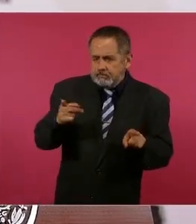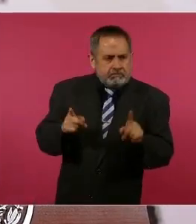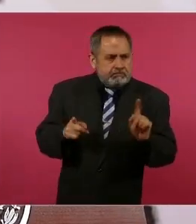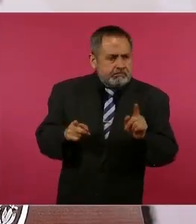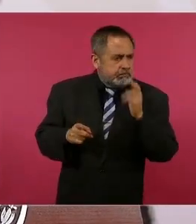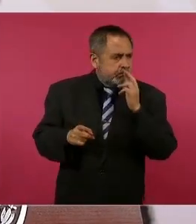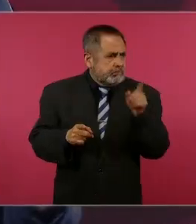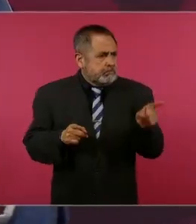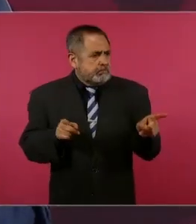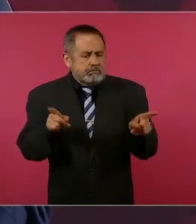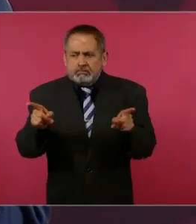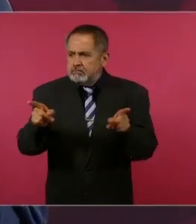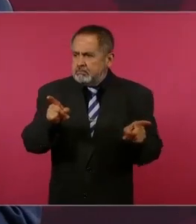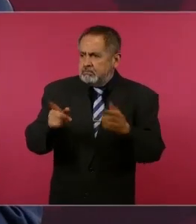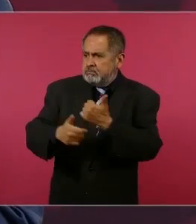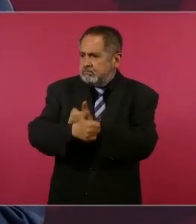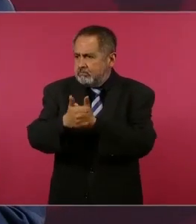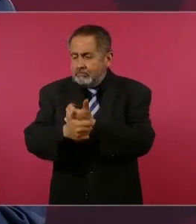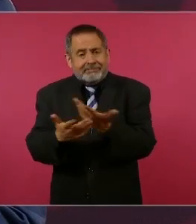La democracia